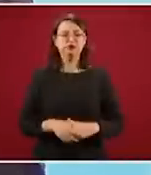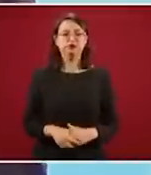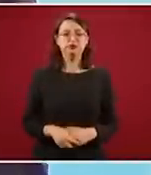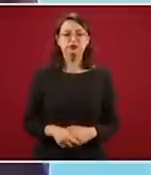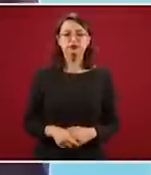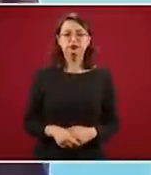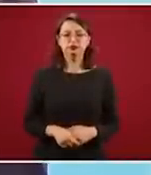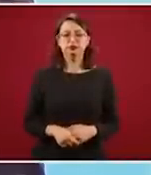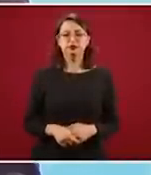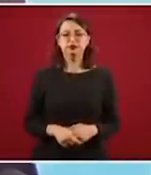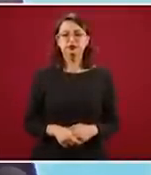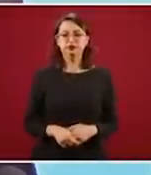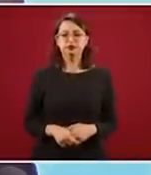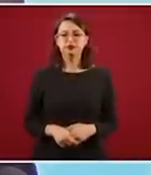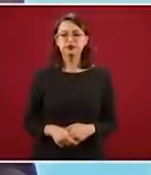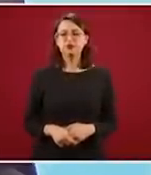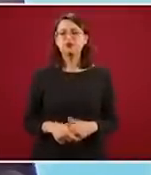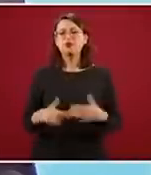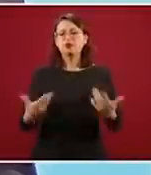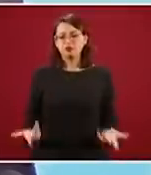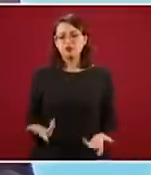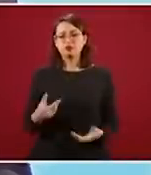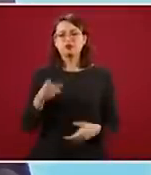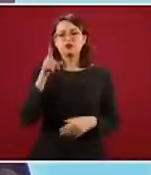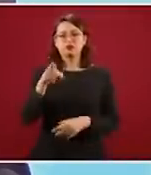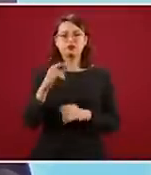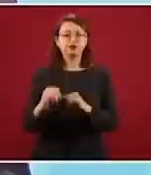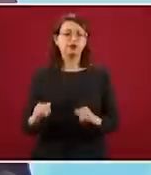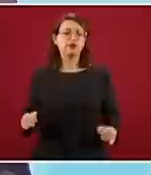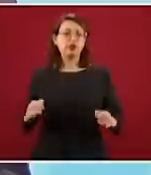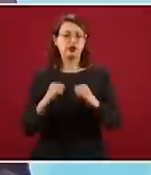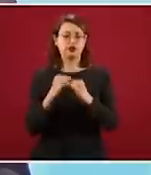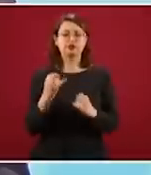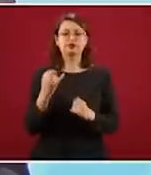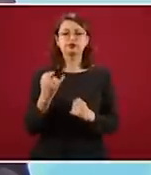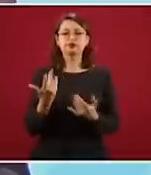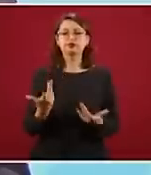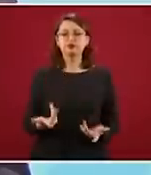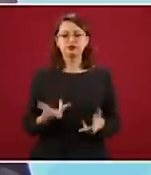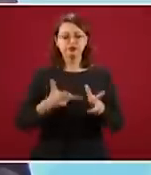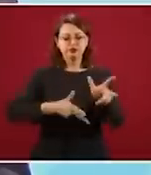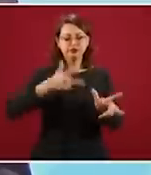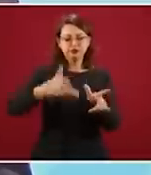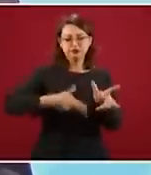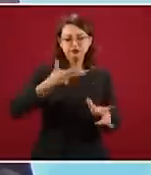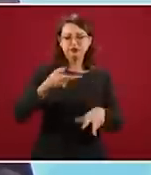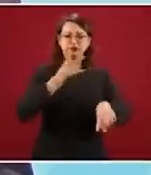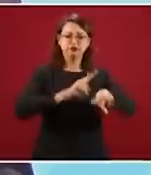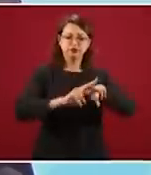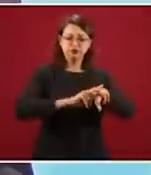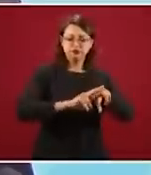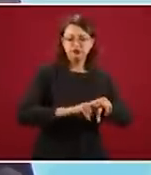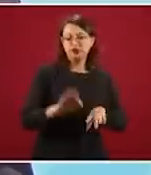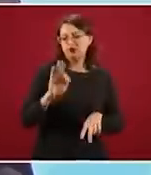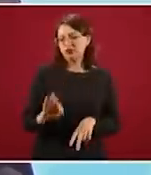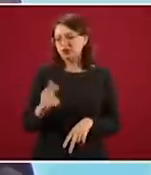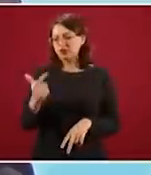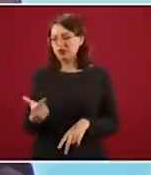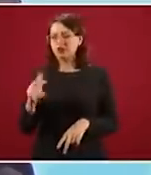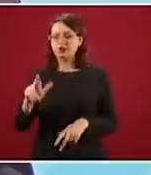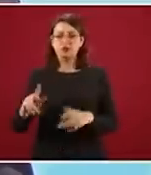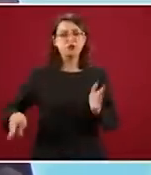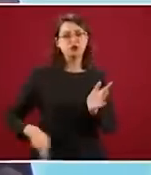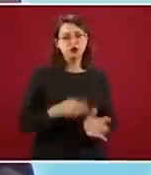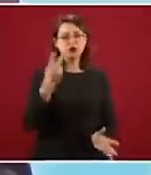esta institución a la industria ferroviaria del país le hace llegar periódicamente